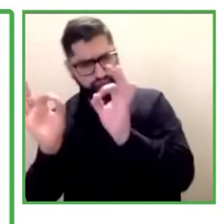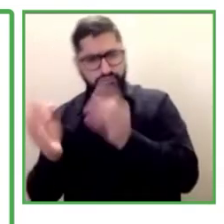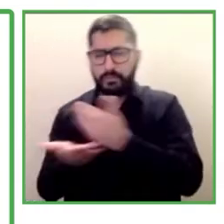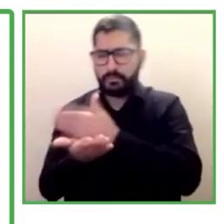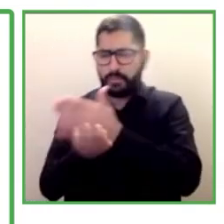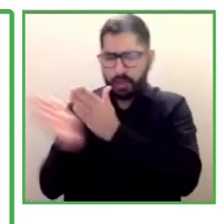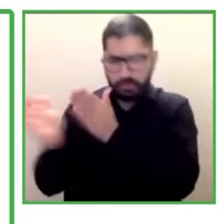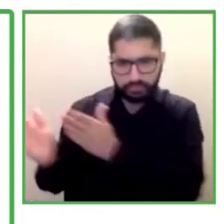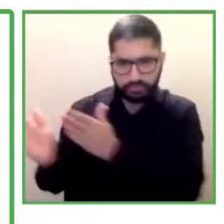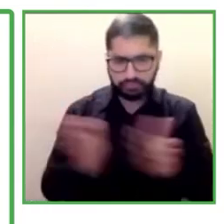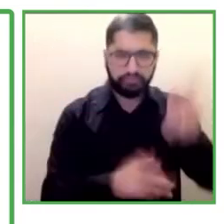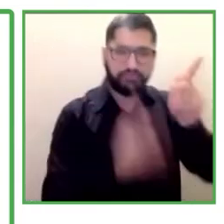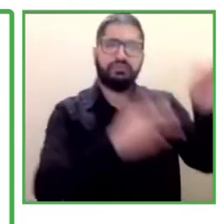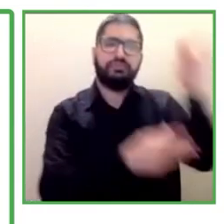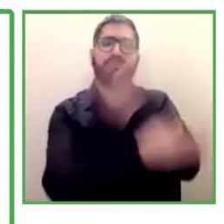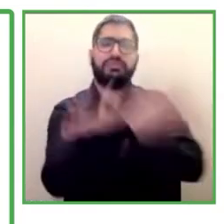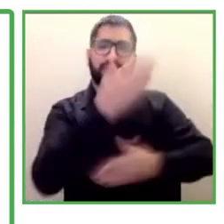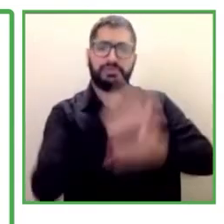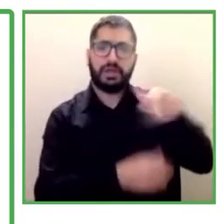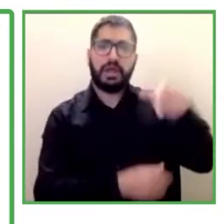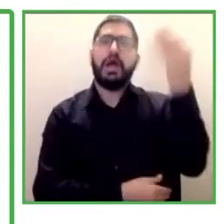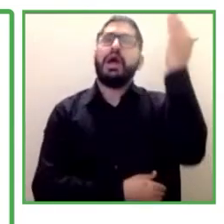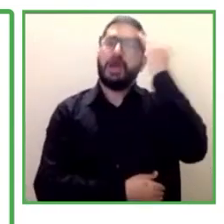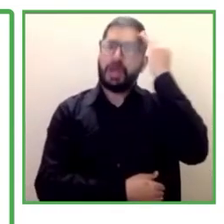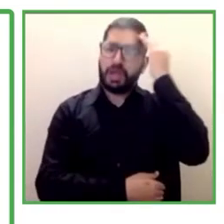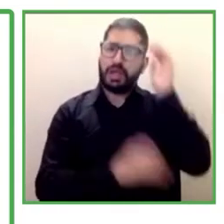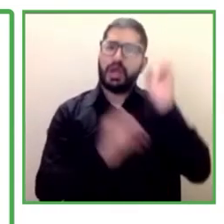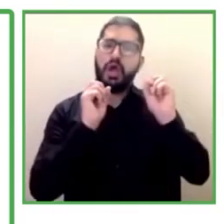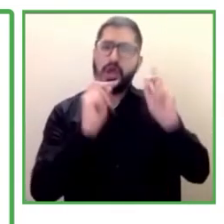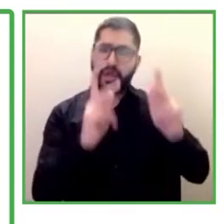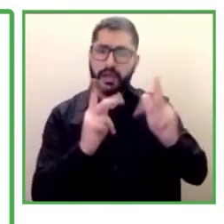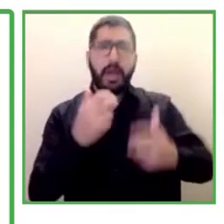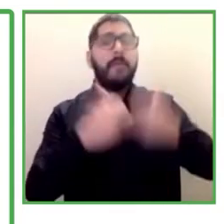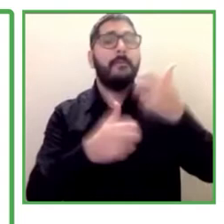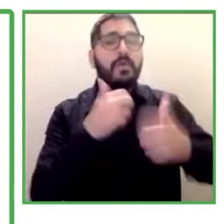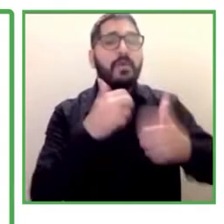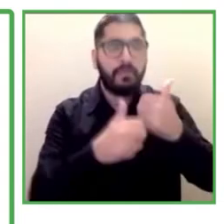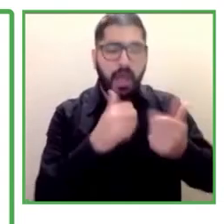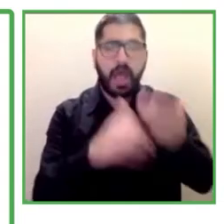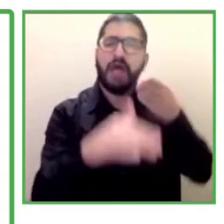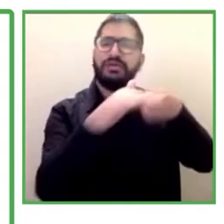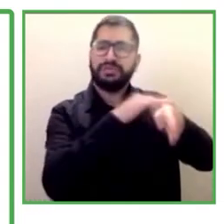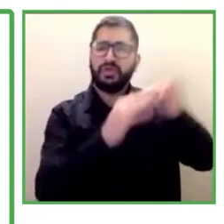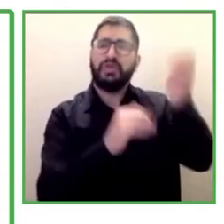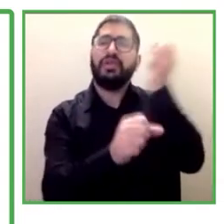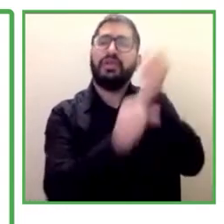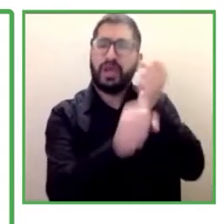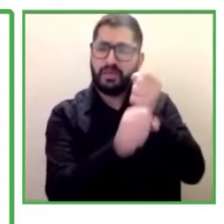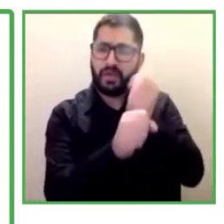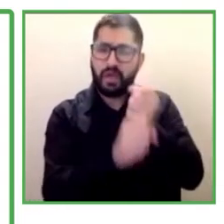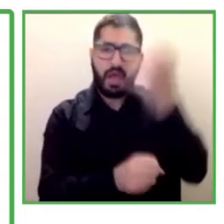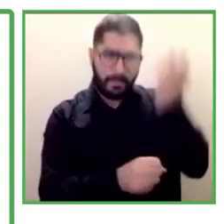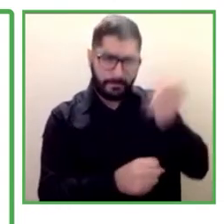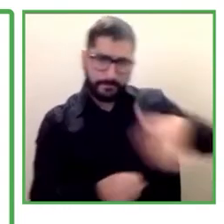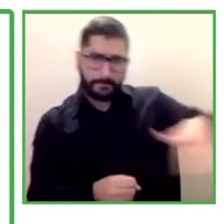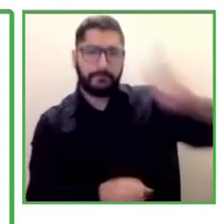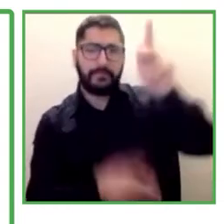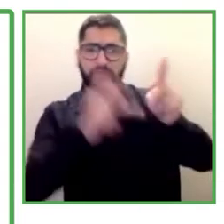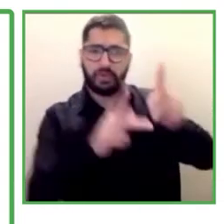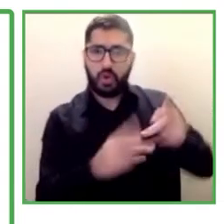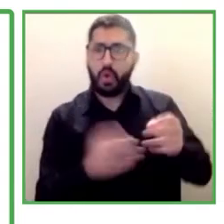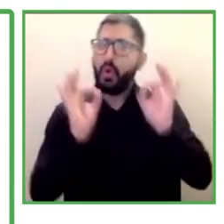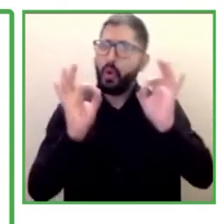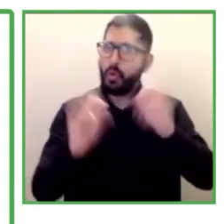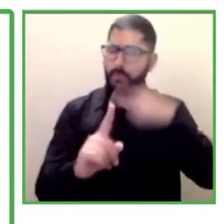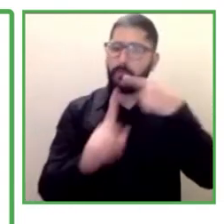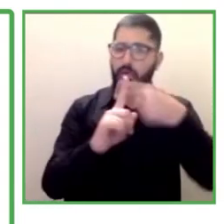problemática especial de acceso que tienen estas personas. Es una muy buena oportunidad de acceso a un empleo estable